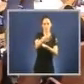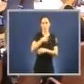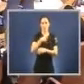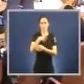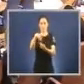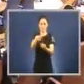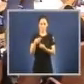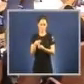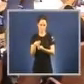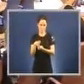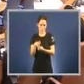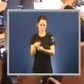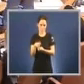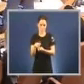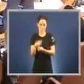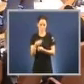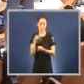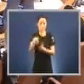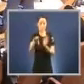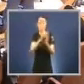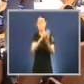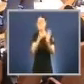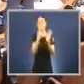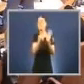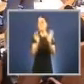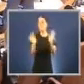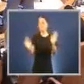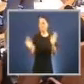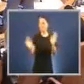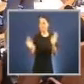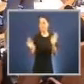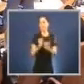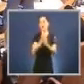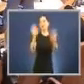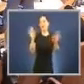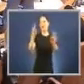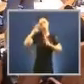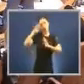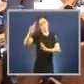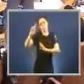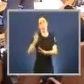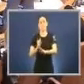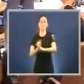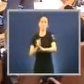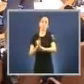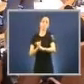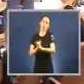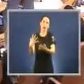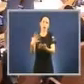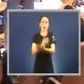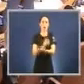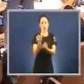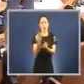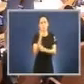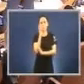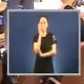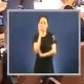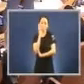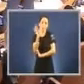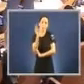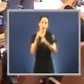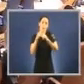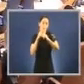confiscatorio. Eso que di a Constitución. Eso sí, ante o respeto institucional todos temos que